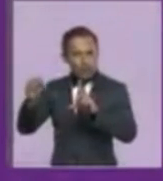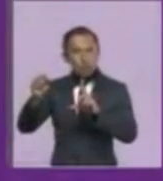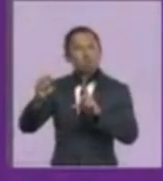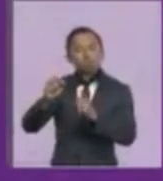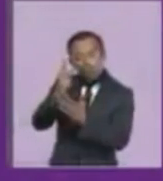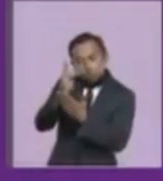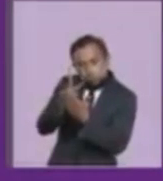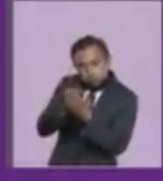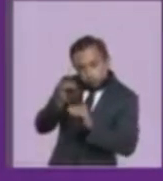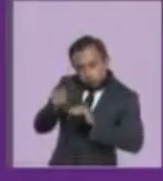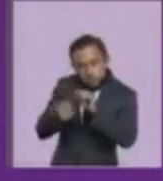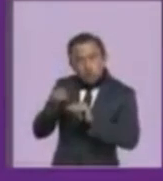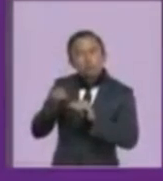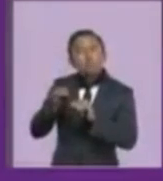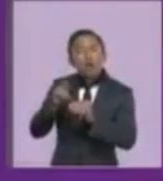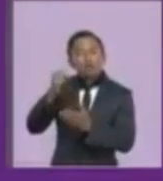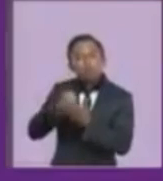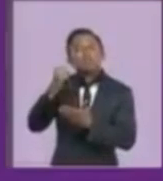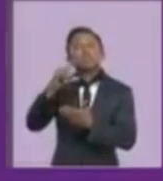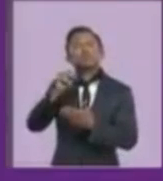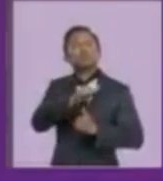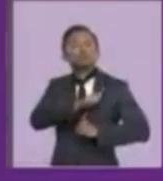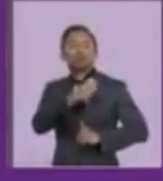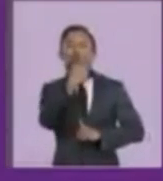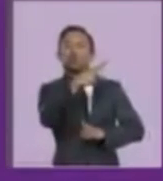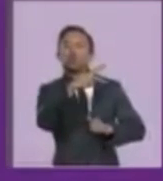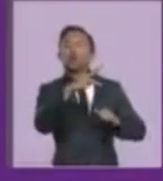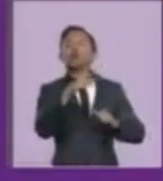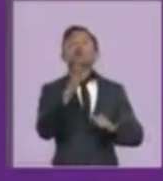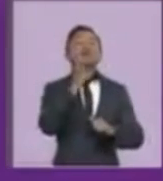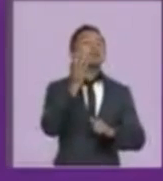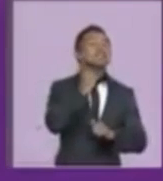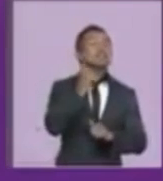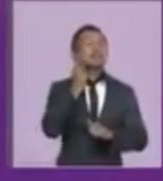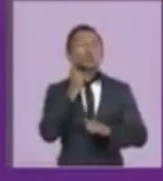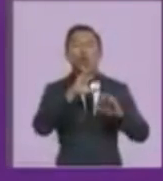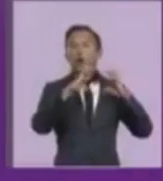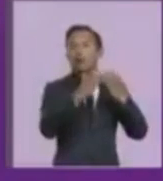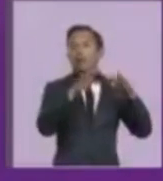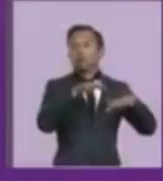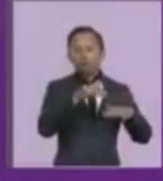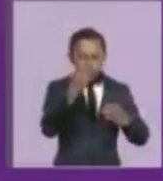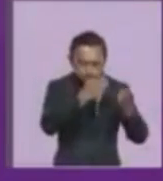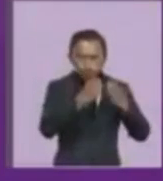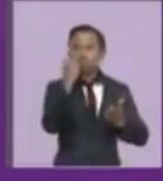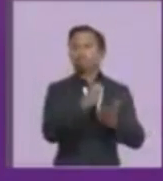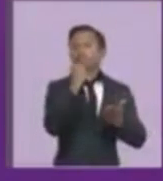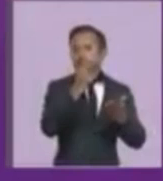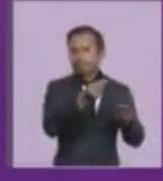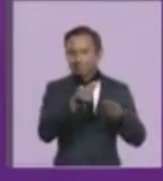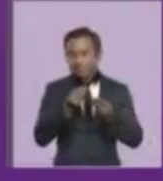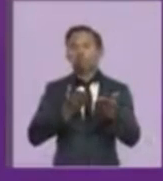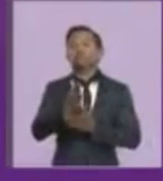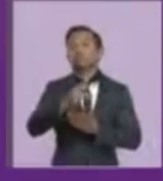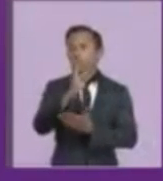Congreso. Eso implica corresponsabilidad entre el Ejecutivo y el Legislativo. Y eso implica la obligación de fondear el Plan Nacional